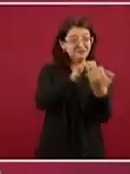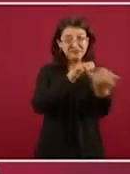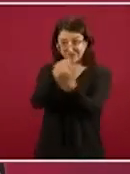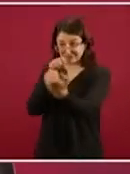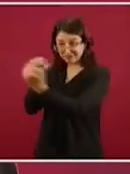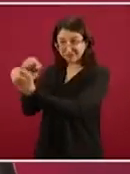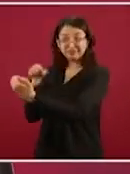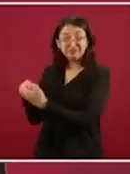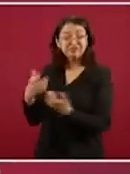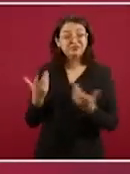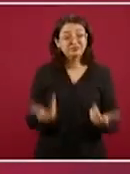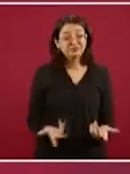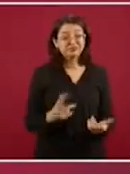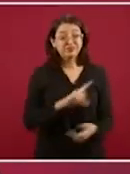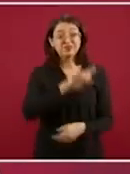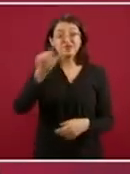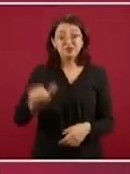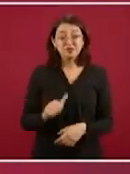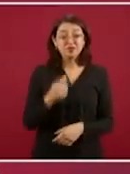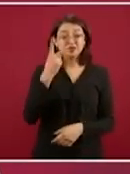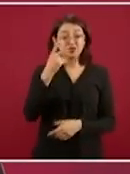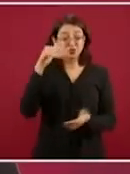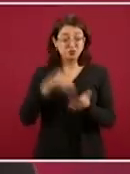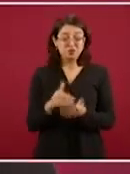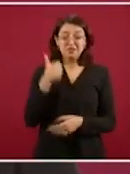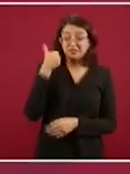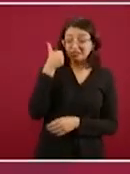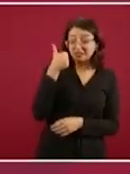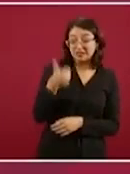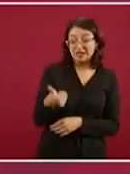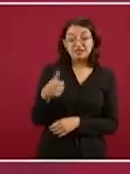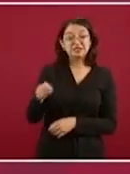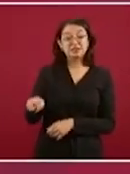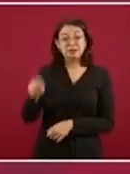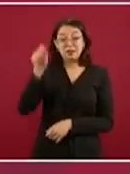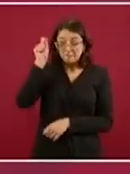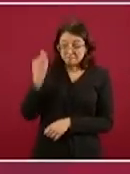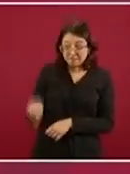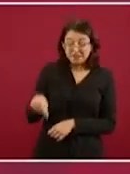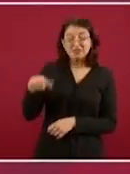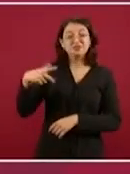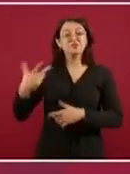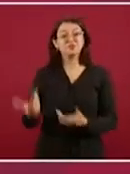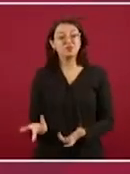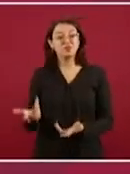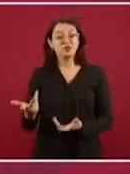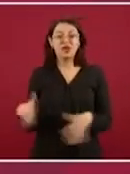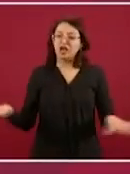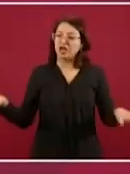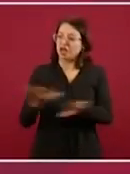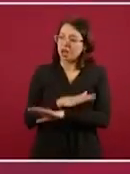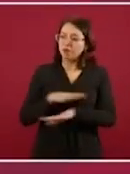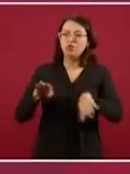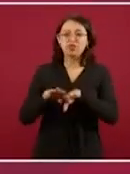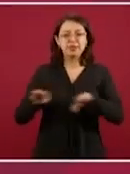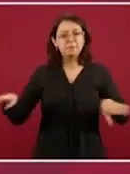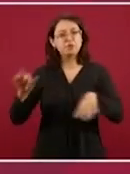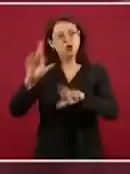¿Ni cómo en el 2006 los mismos que habían llegado con la bandera del cambio